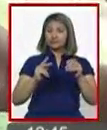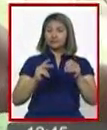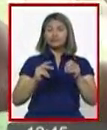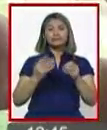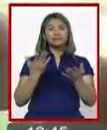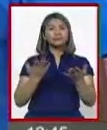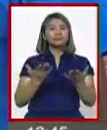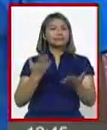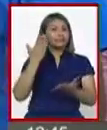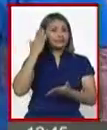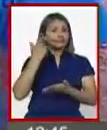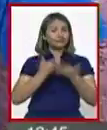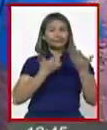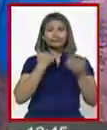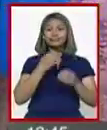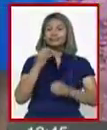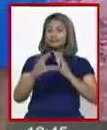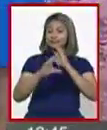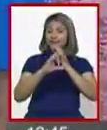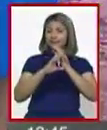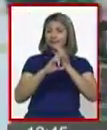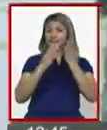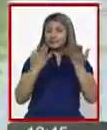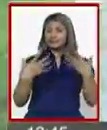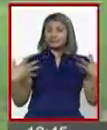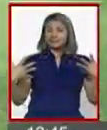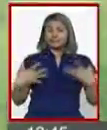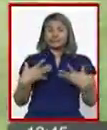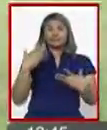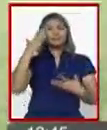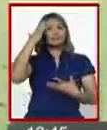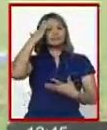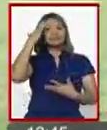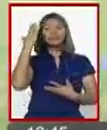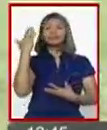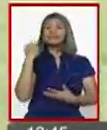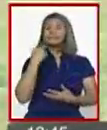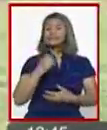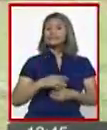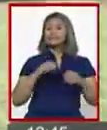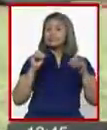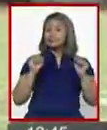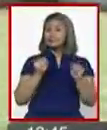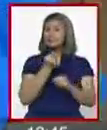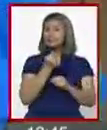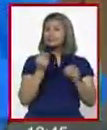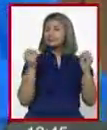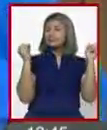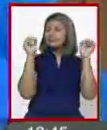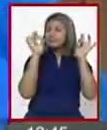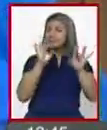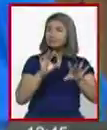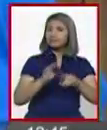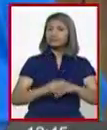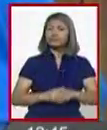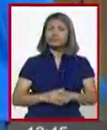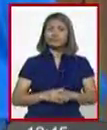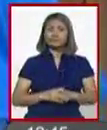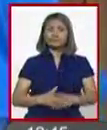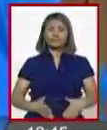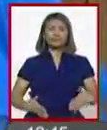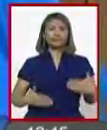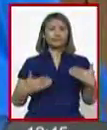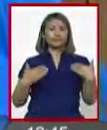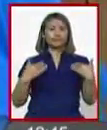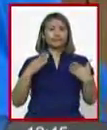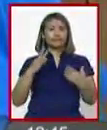hayan quemado. Ojalá que no. El conductor del camión aún se encontraba asustado, puesto que este incidente pudo pasar a mayores. No, yo vi